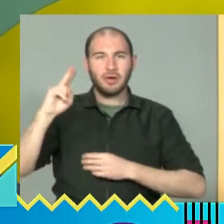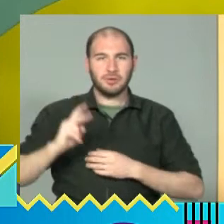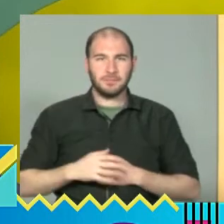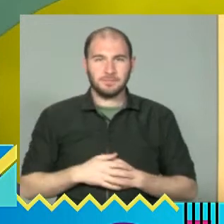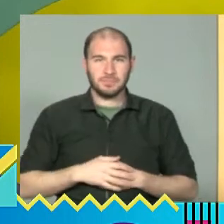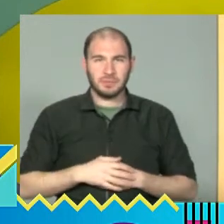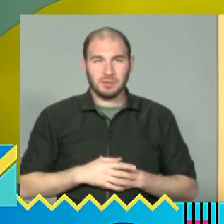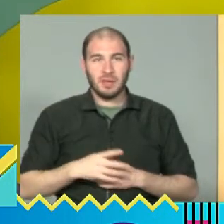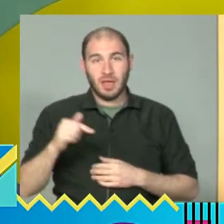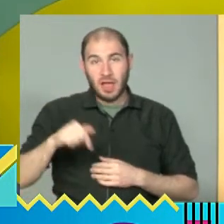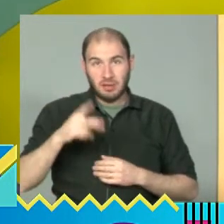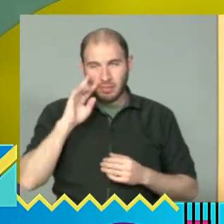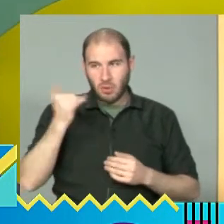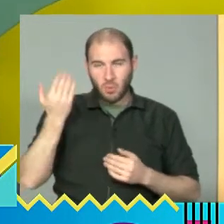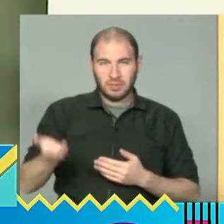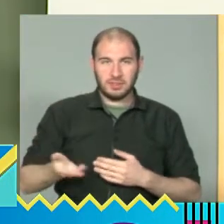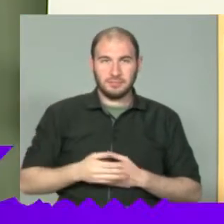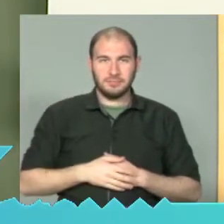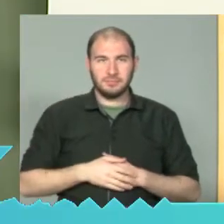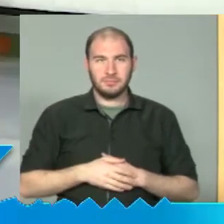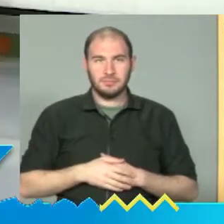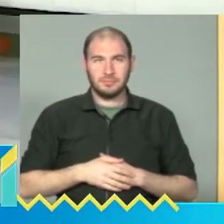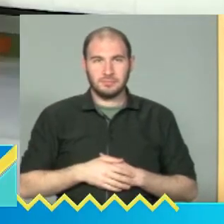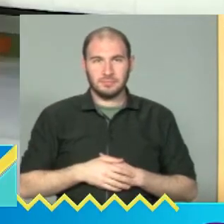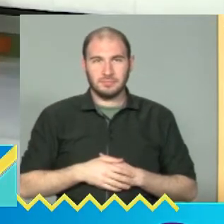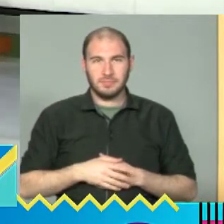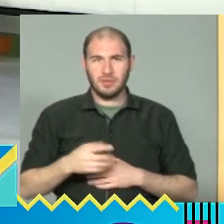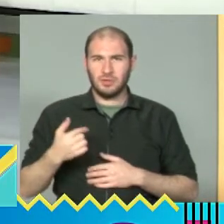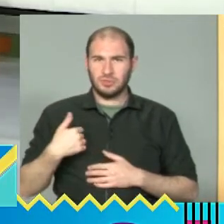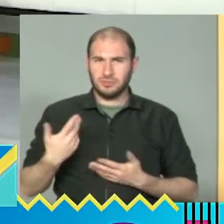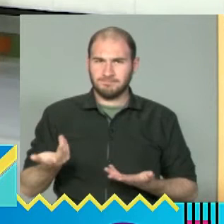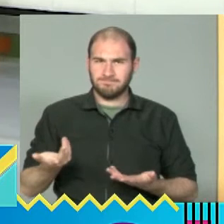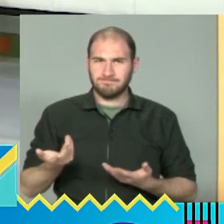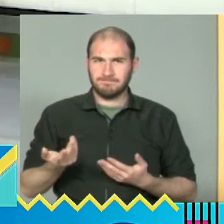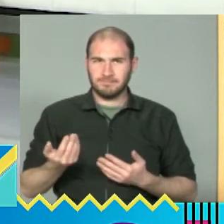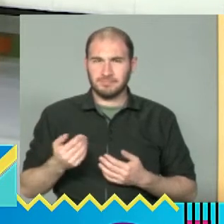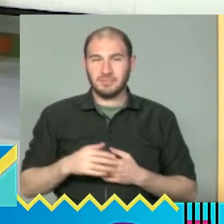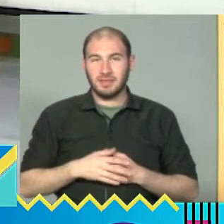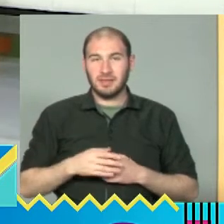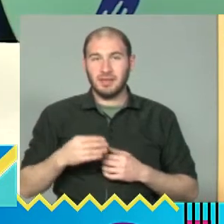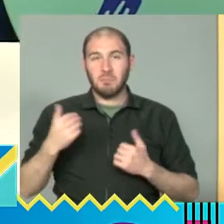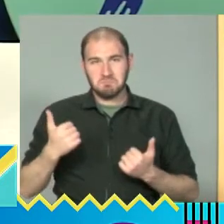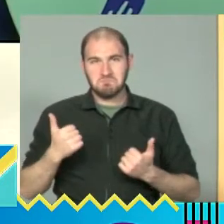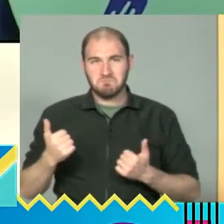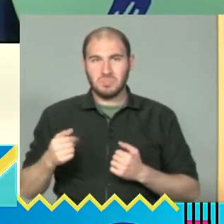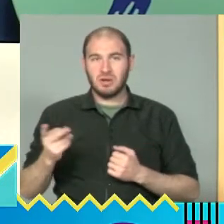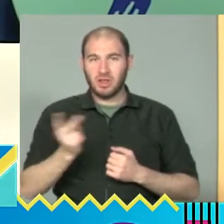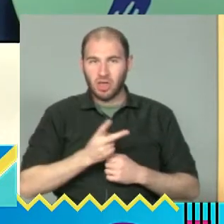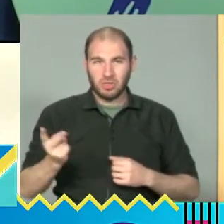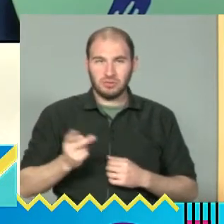por lo menos lo que estamos viendo. A ver, está bueno que